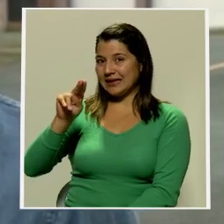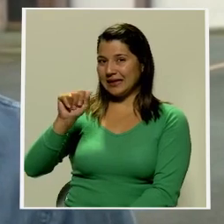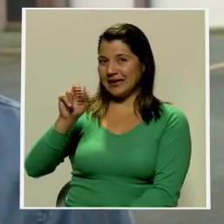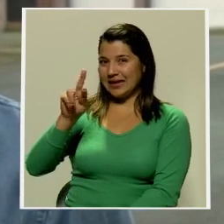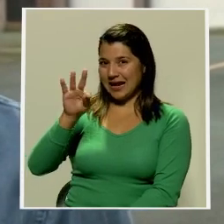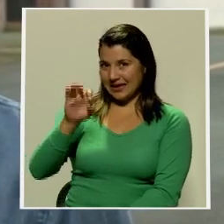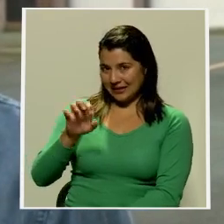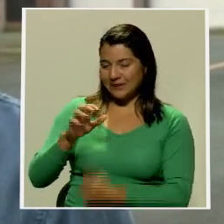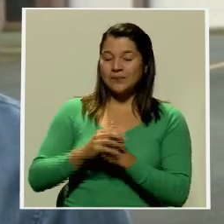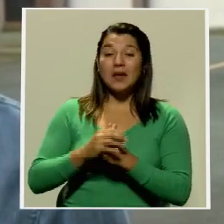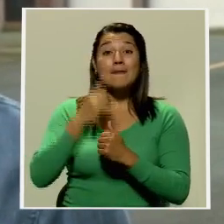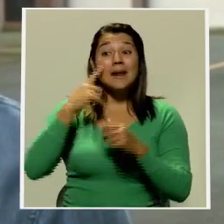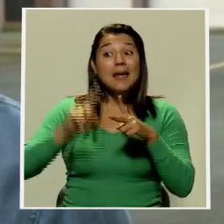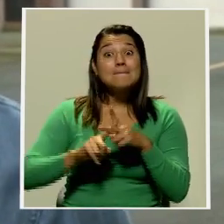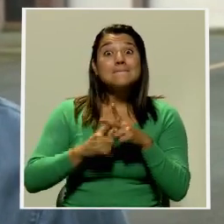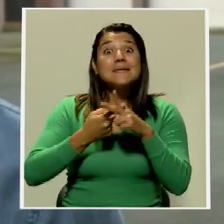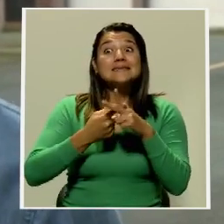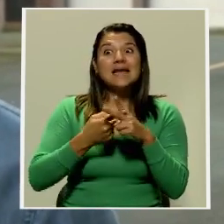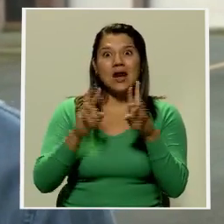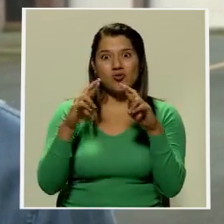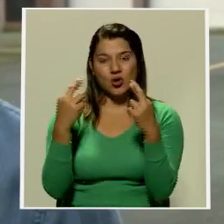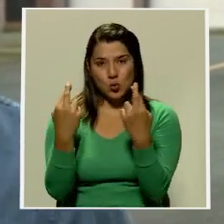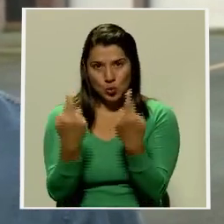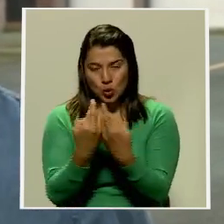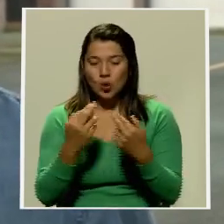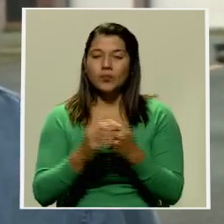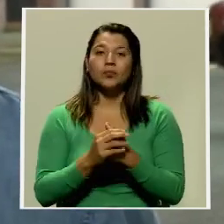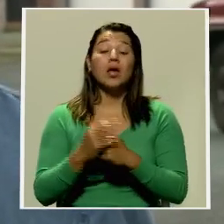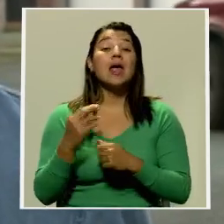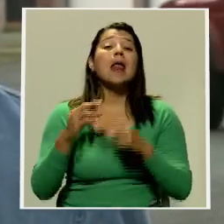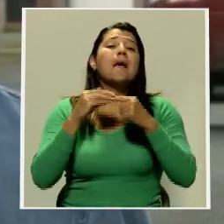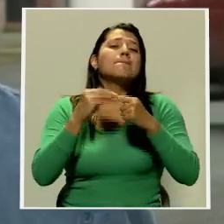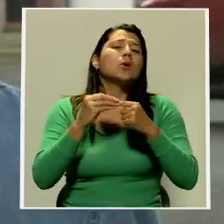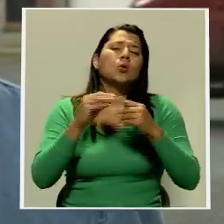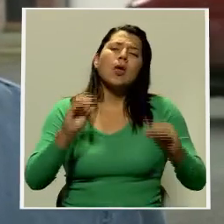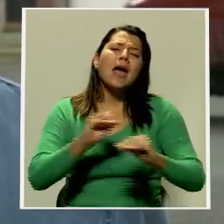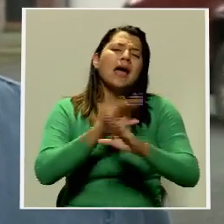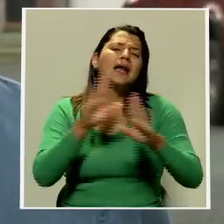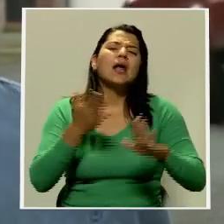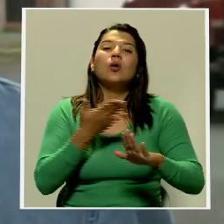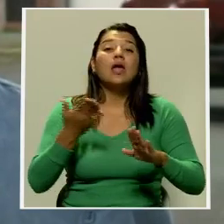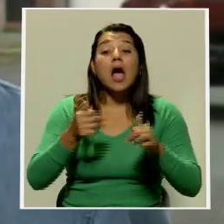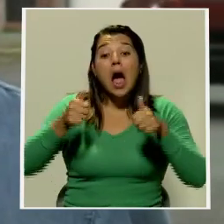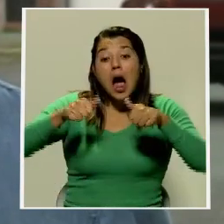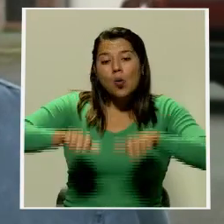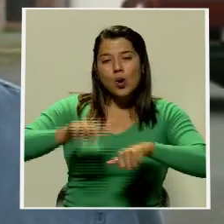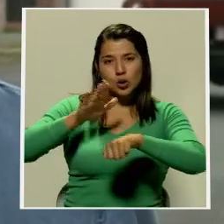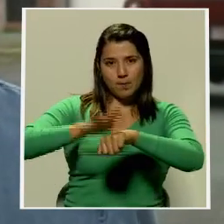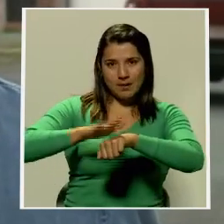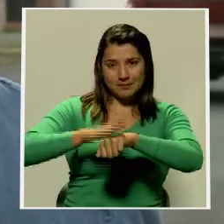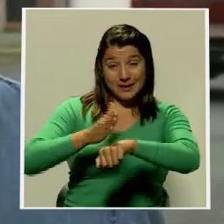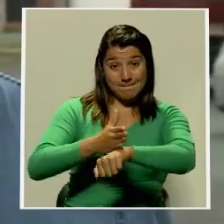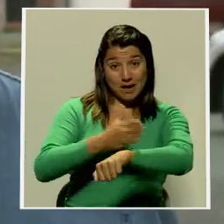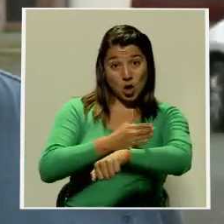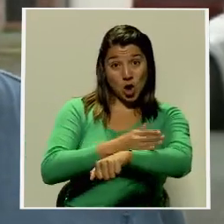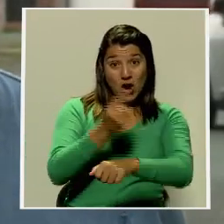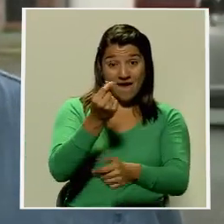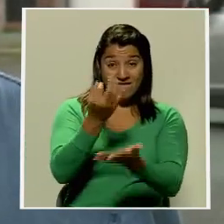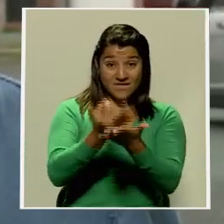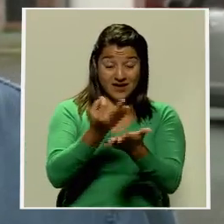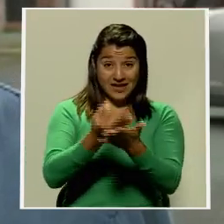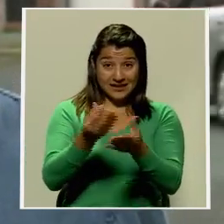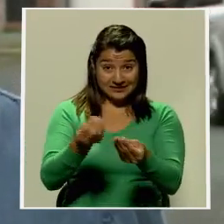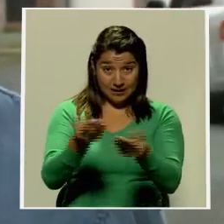sesiones a partir del lunes. La prioridad claramente sigue siendo los acuerdos que logren la estabilidad de las finanzas públicas, aquellos que salieron de la mesa de